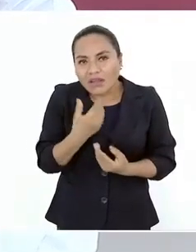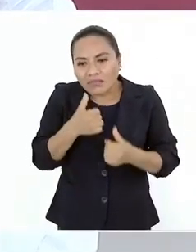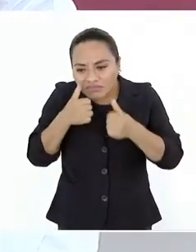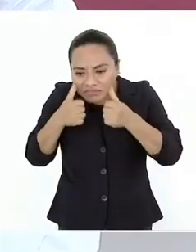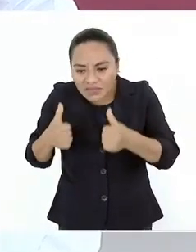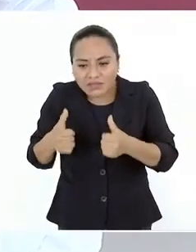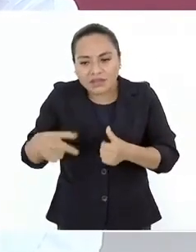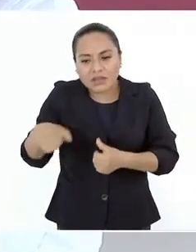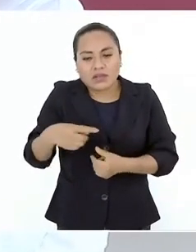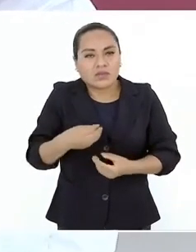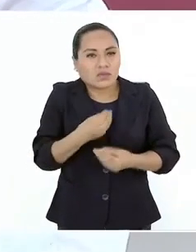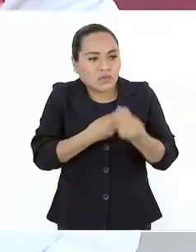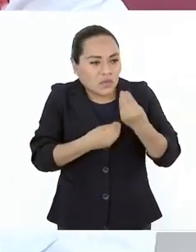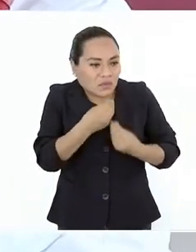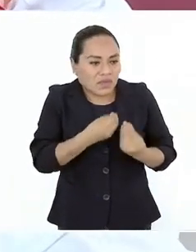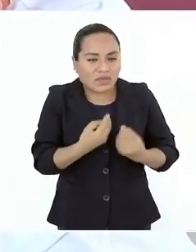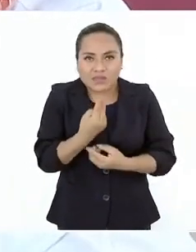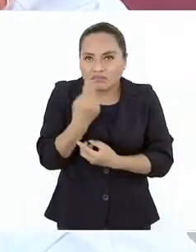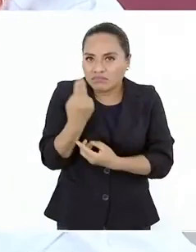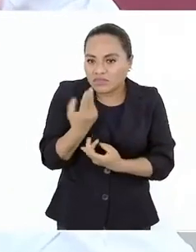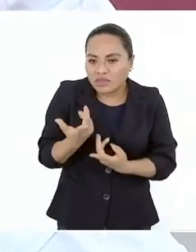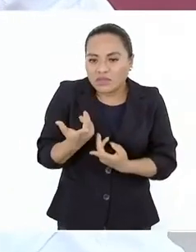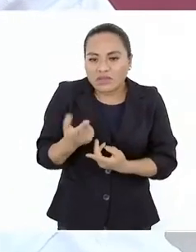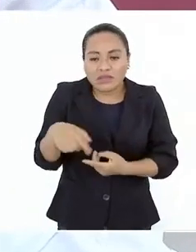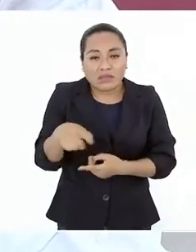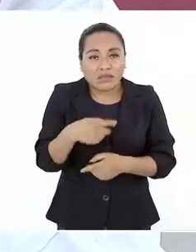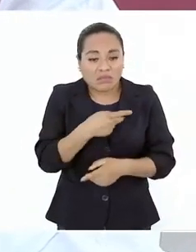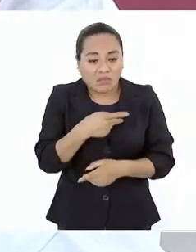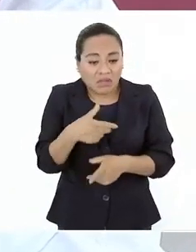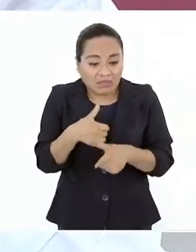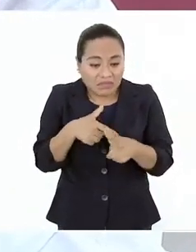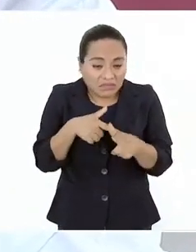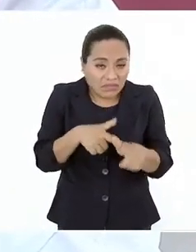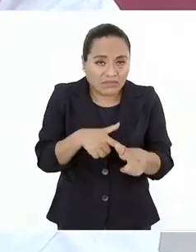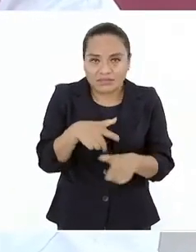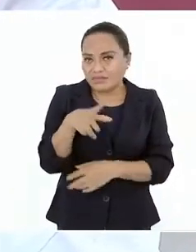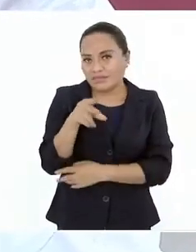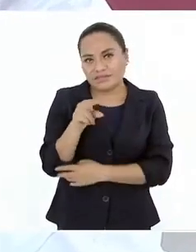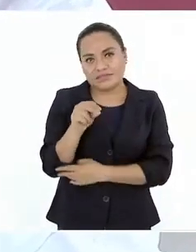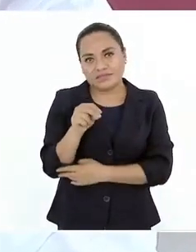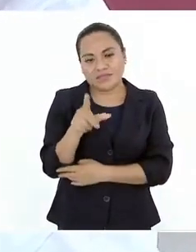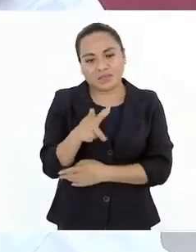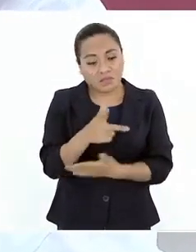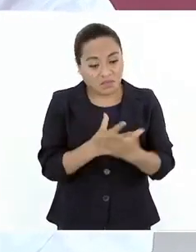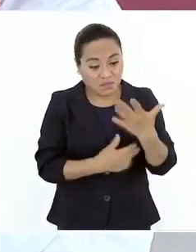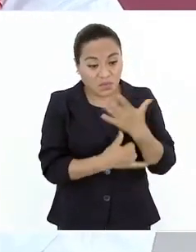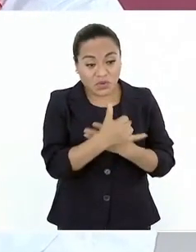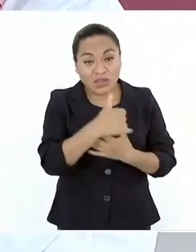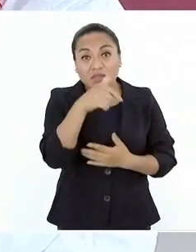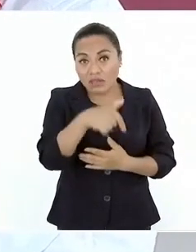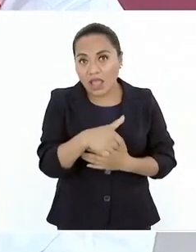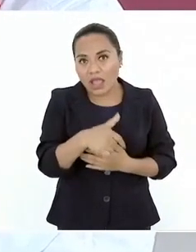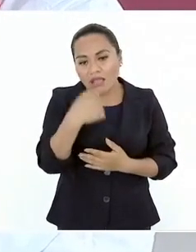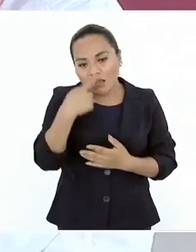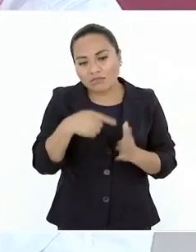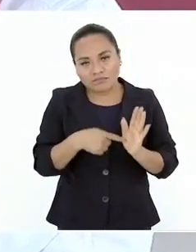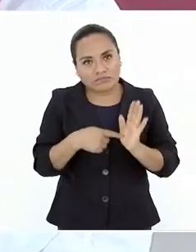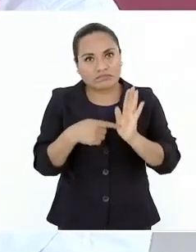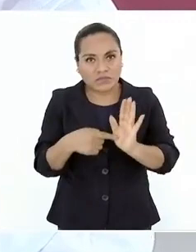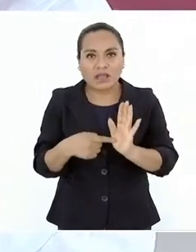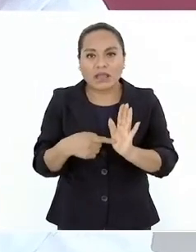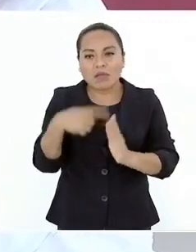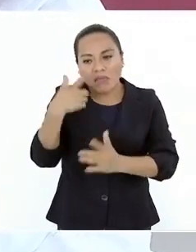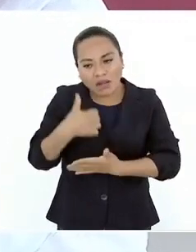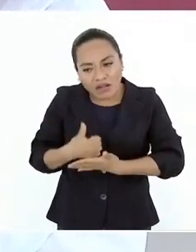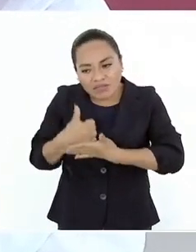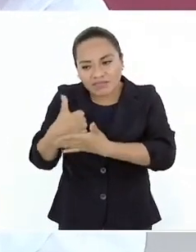Ese es el propósito de este programa, ayudar al pueblo.